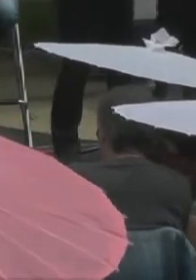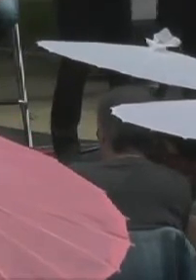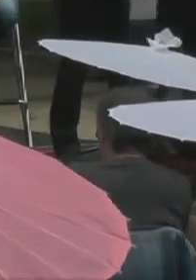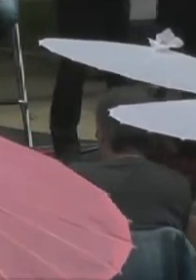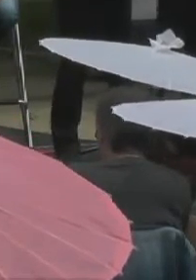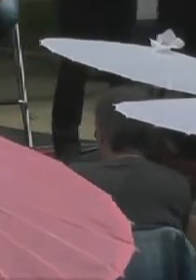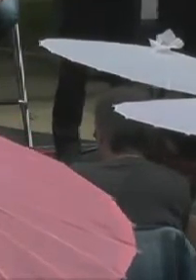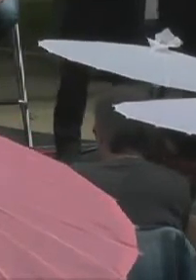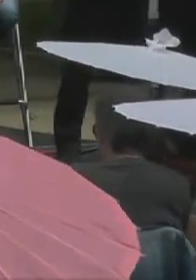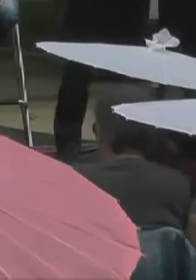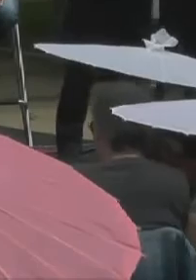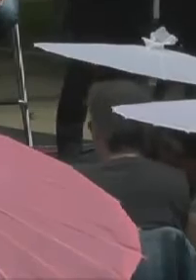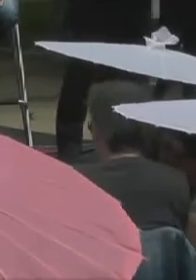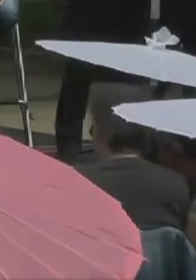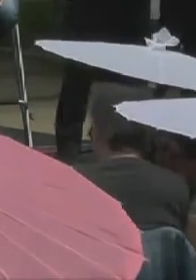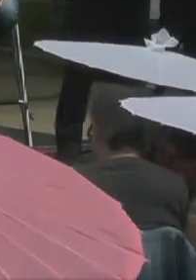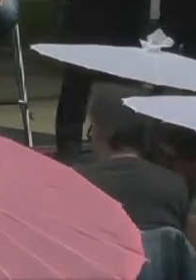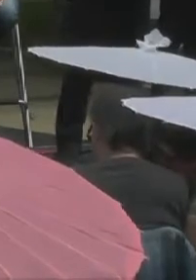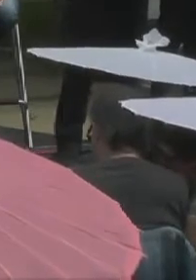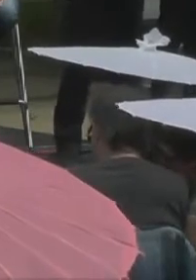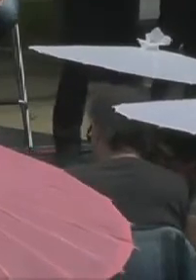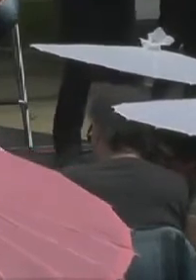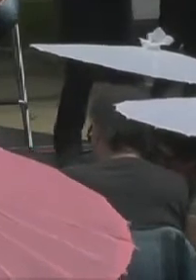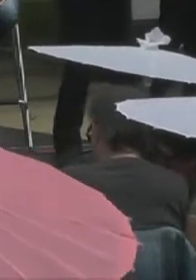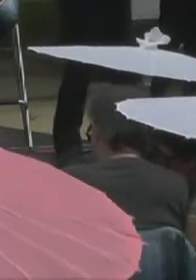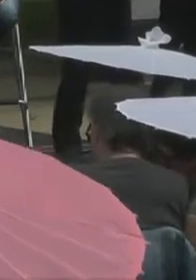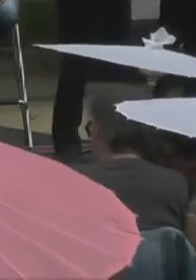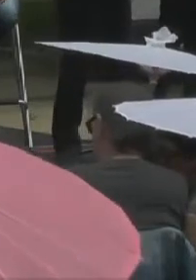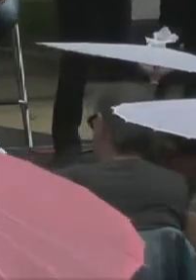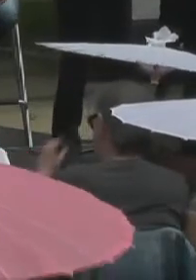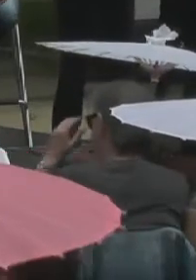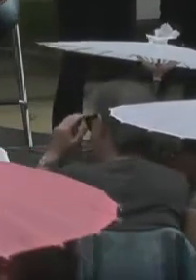un impuesto para que non teña posibilidade de sair adiante.